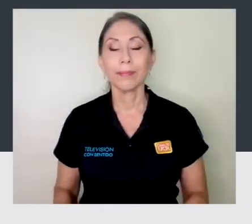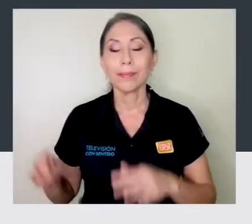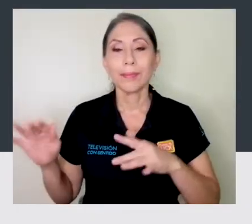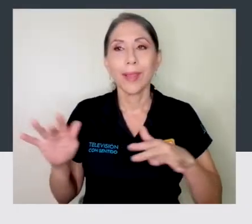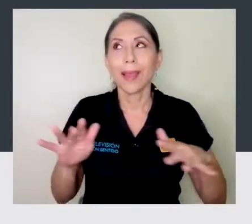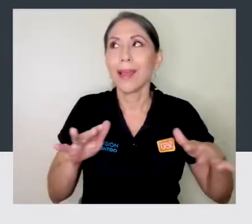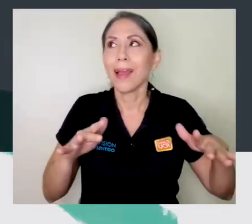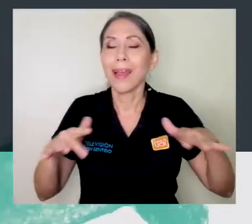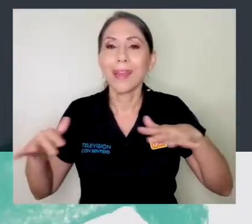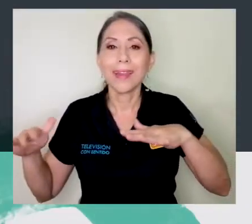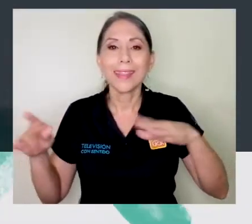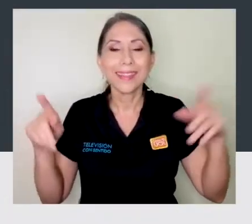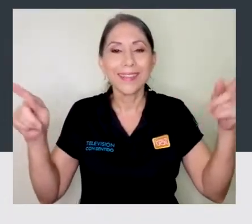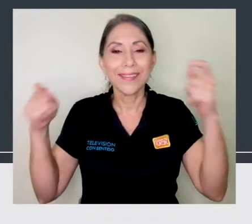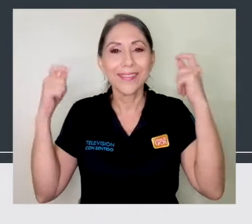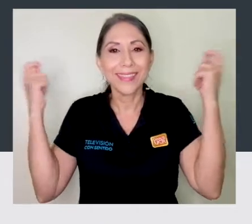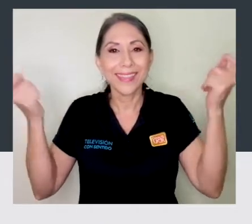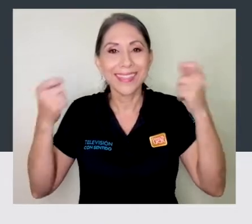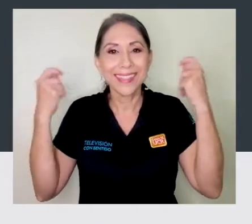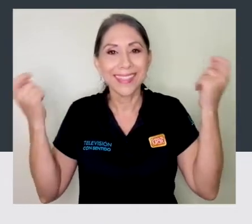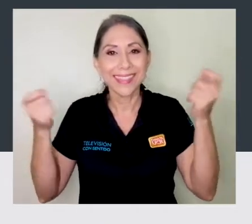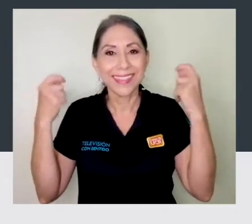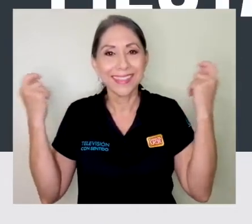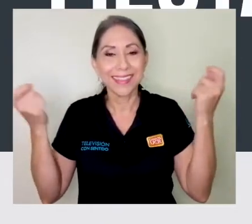Aires de fiesta.